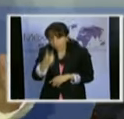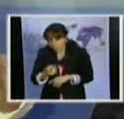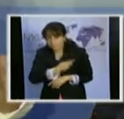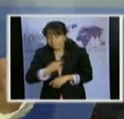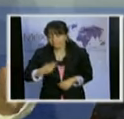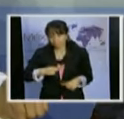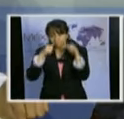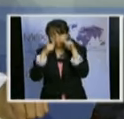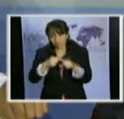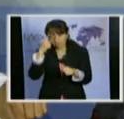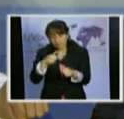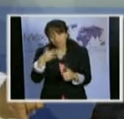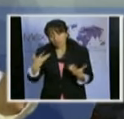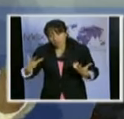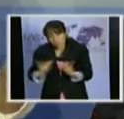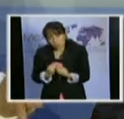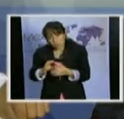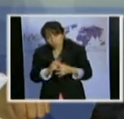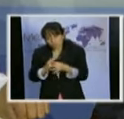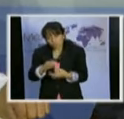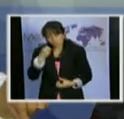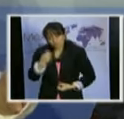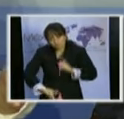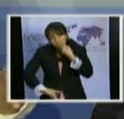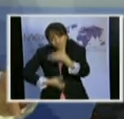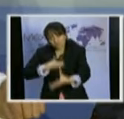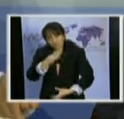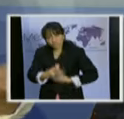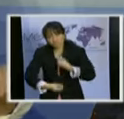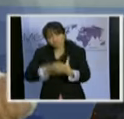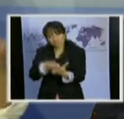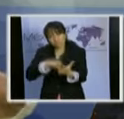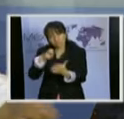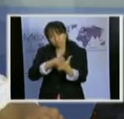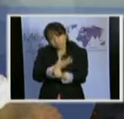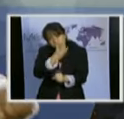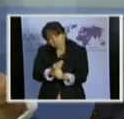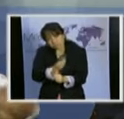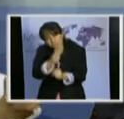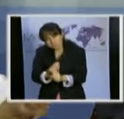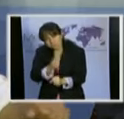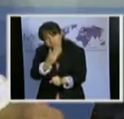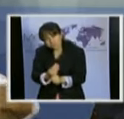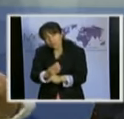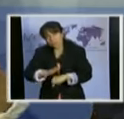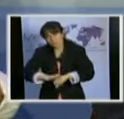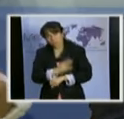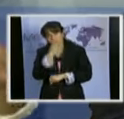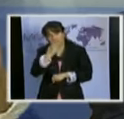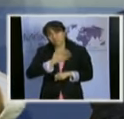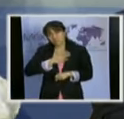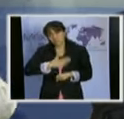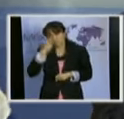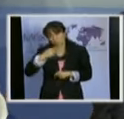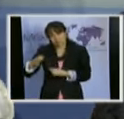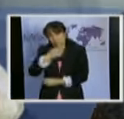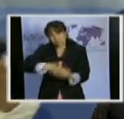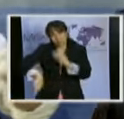democrático, incluyente y solidario que todas y todos nos merecemos. Muchas